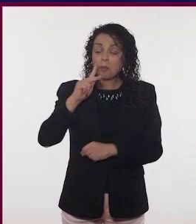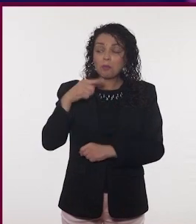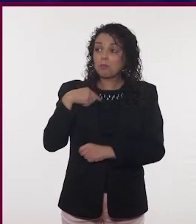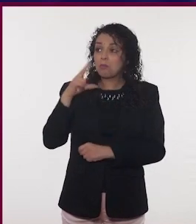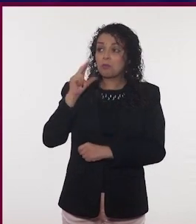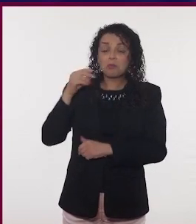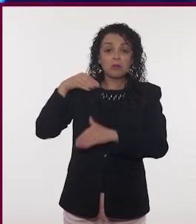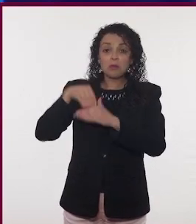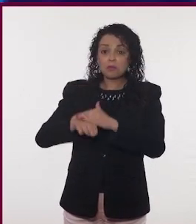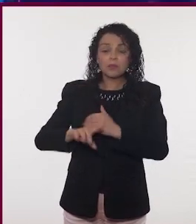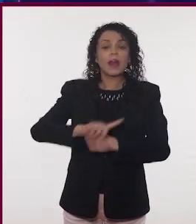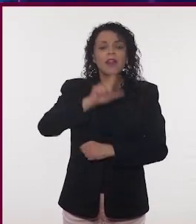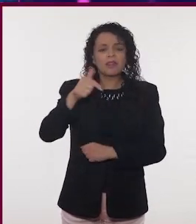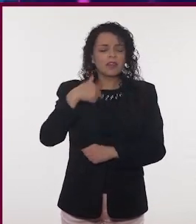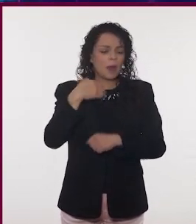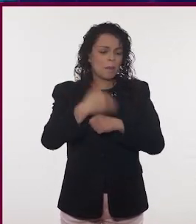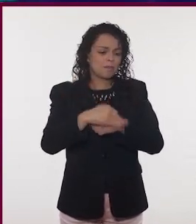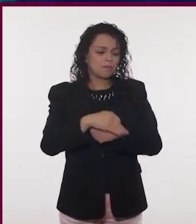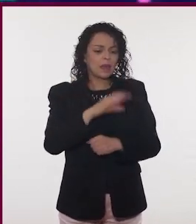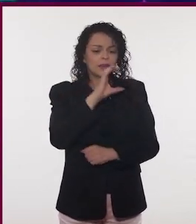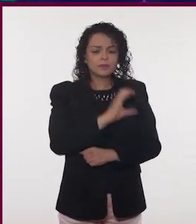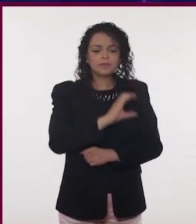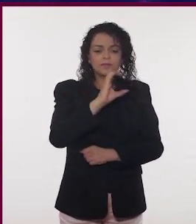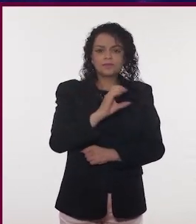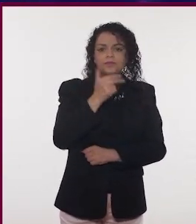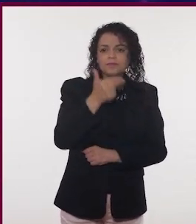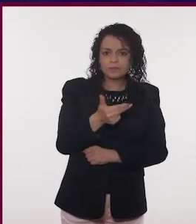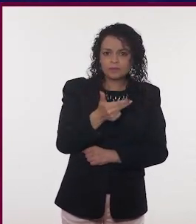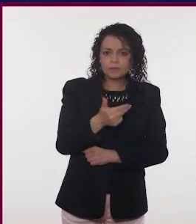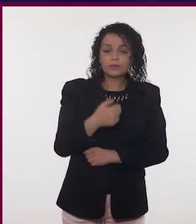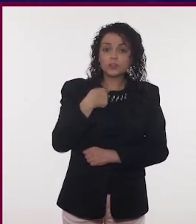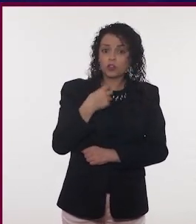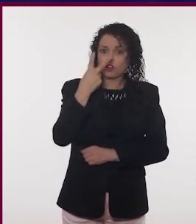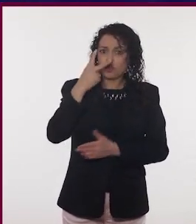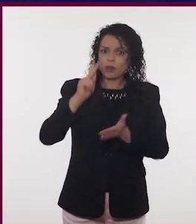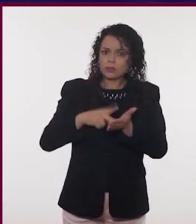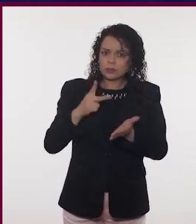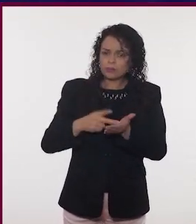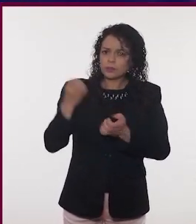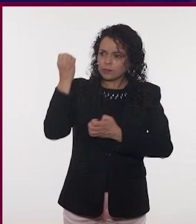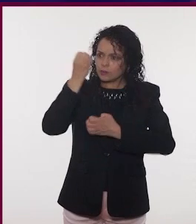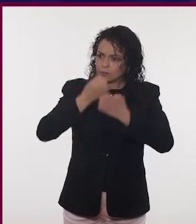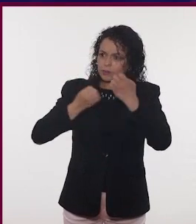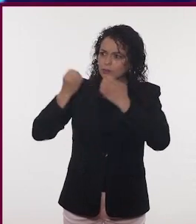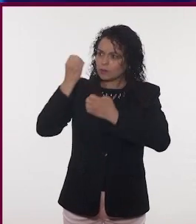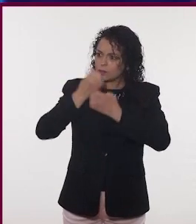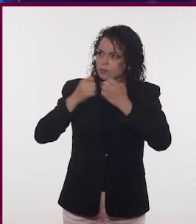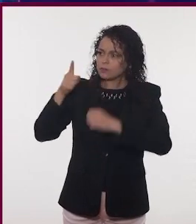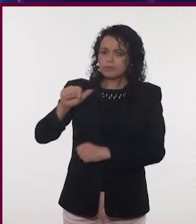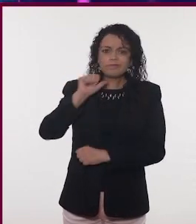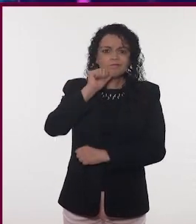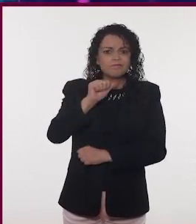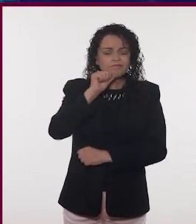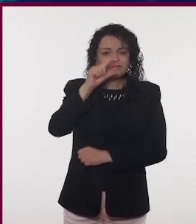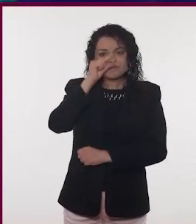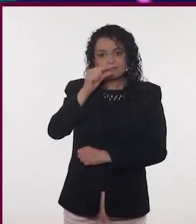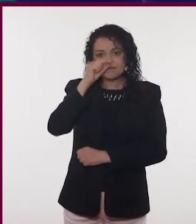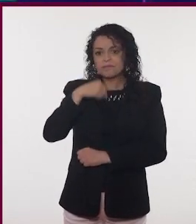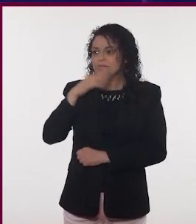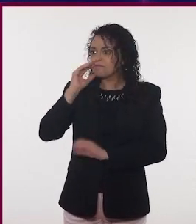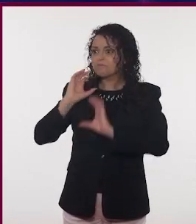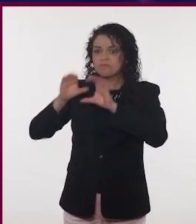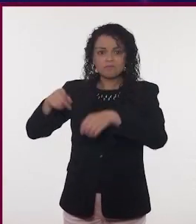CCH. Y pues bueno, como lo hice por dos veces y no me quedé, yo continué con CCH. Y ahí fue donde